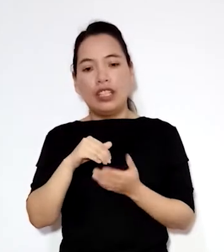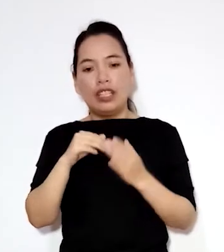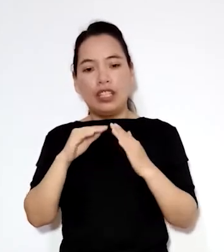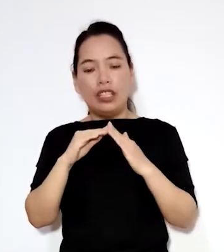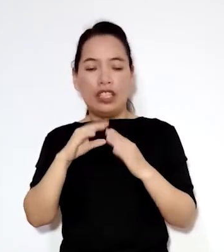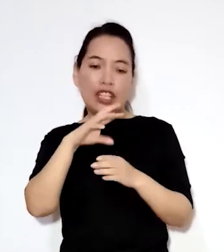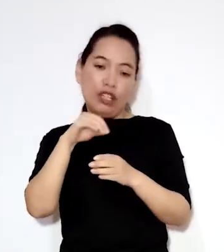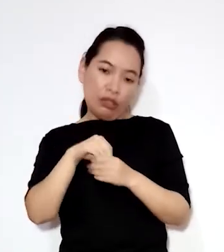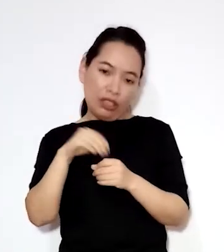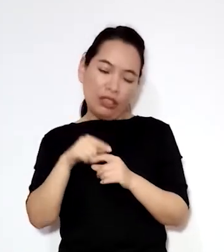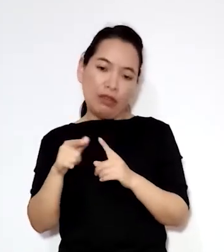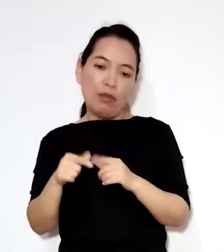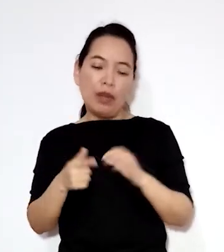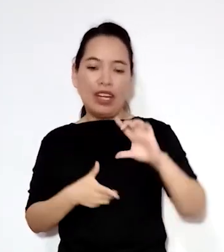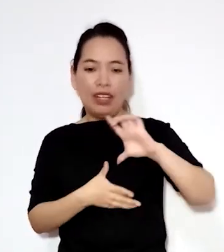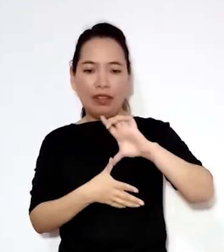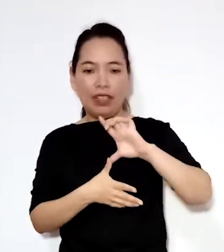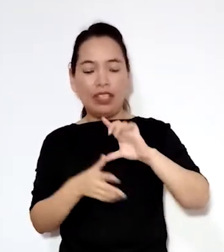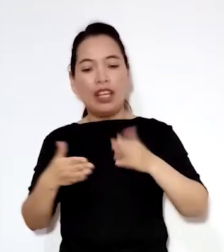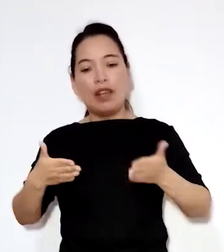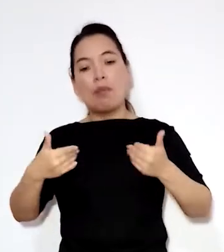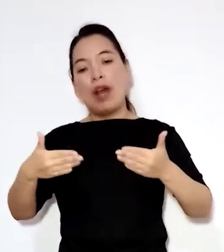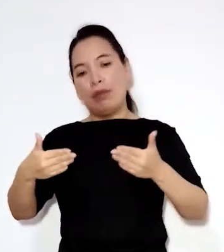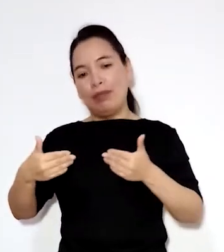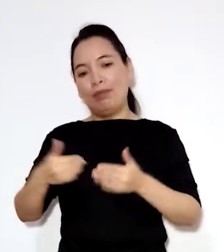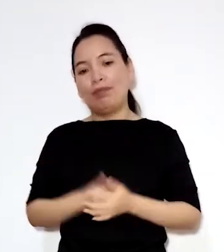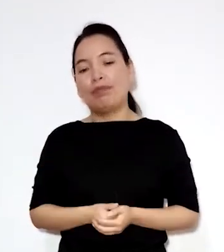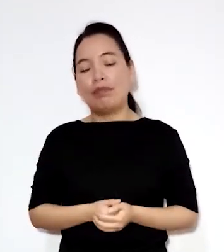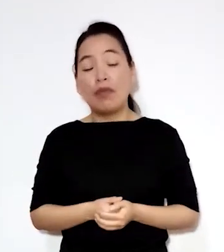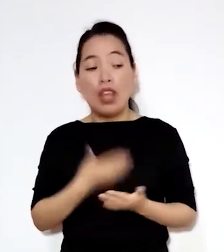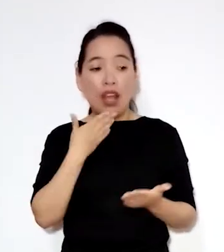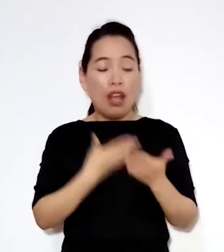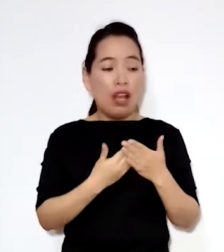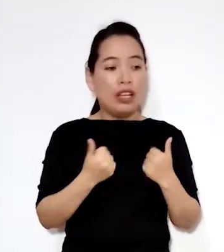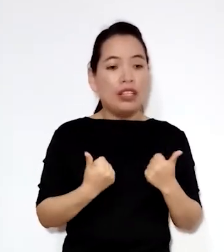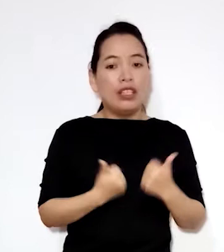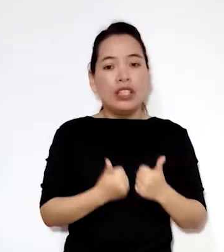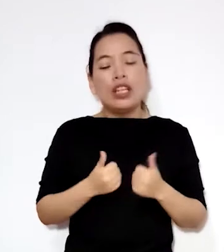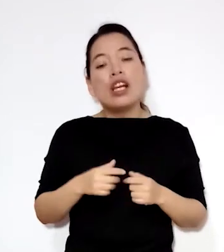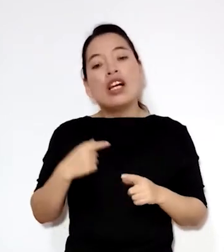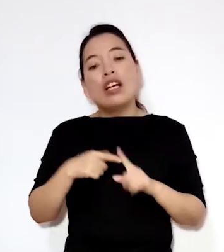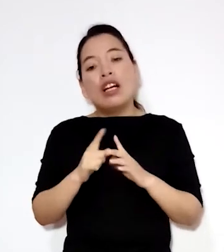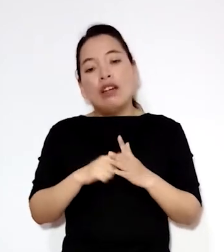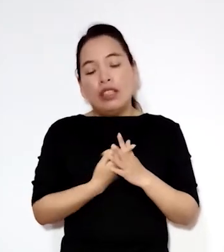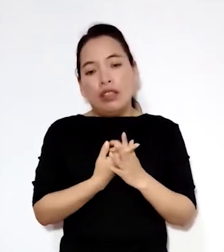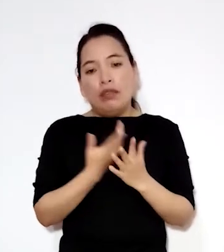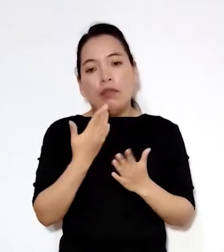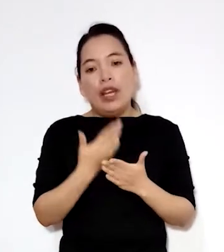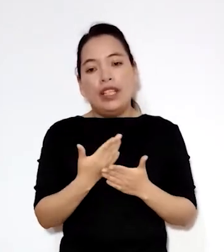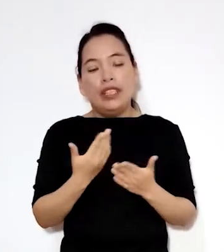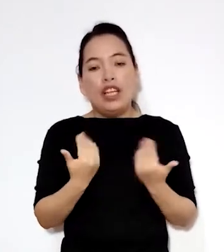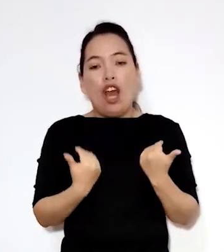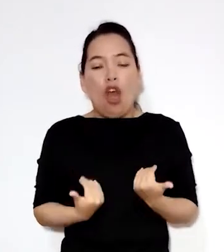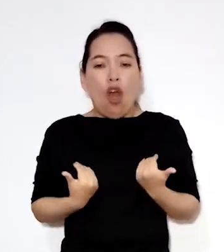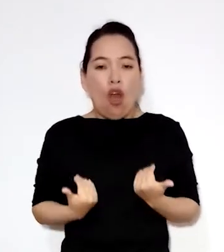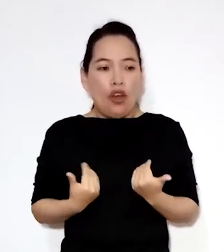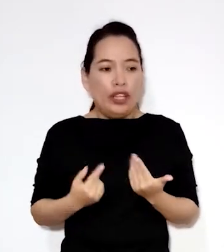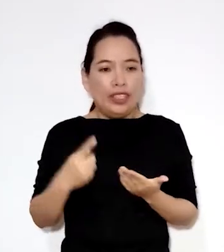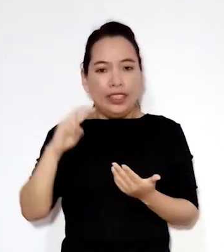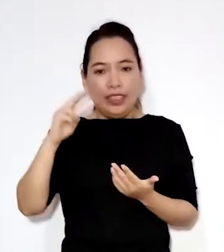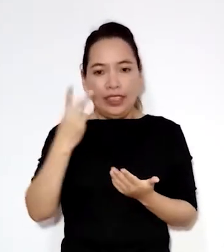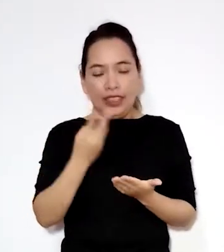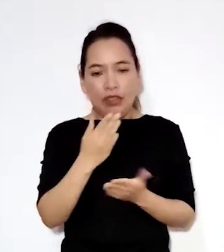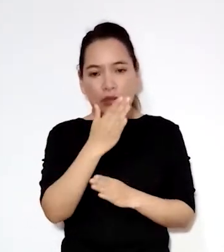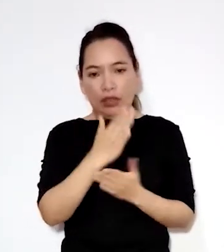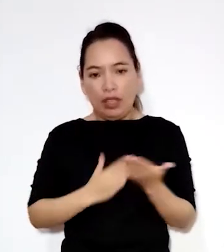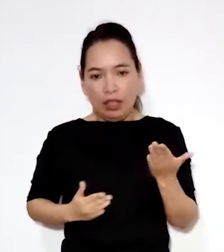en Santiago. Y finalmente a Cintia Brizuela. Cintia es la especialista regional de educación inclusiva de la